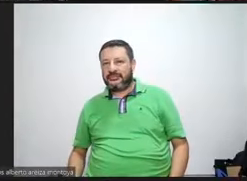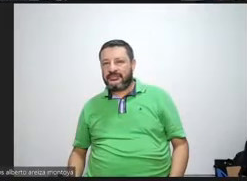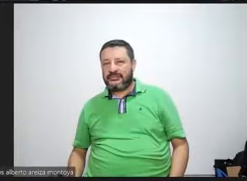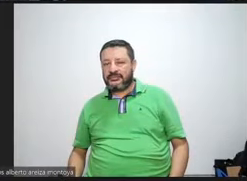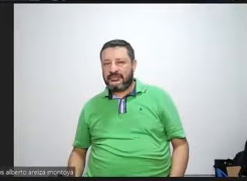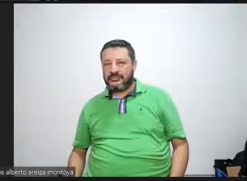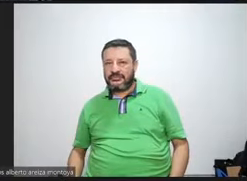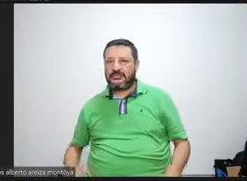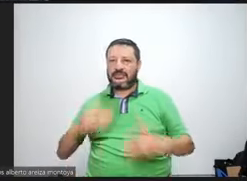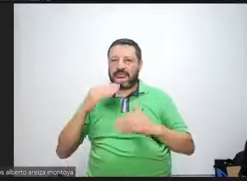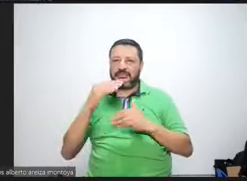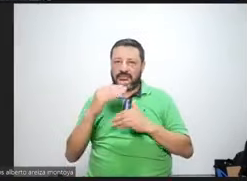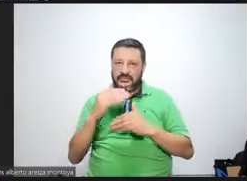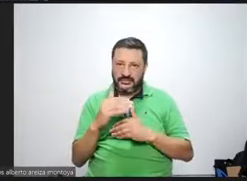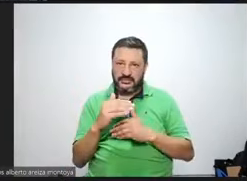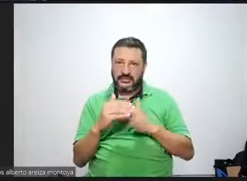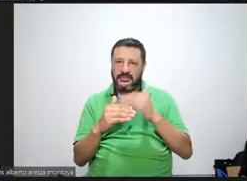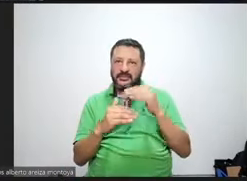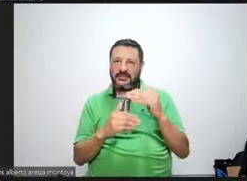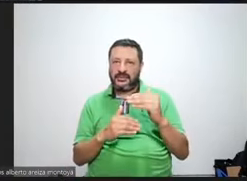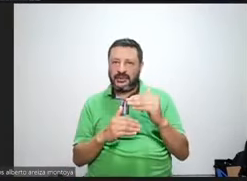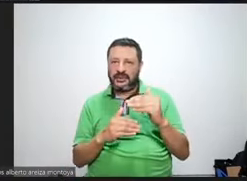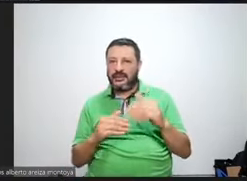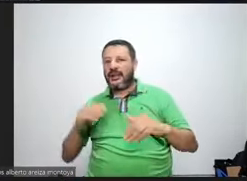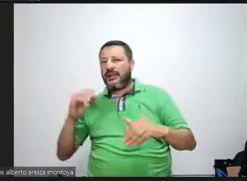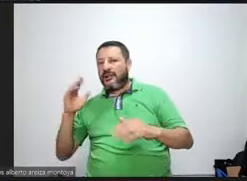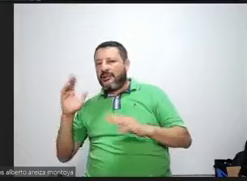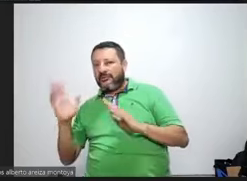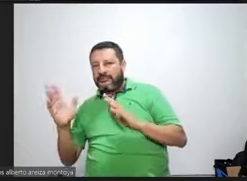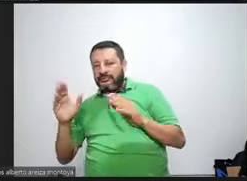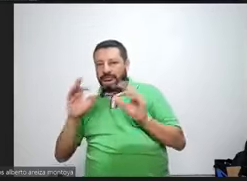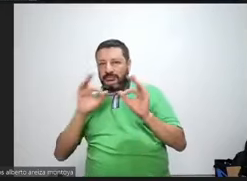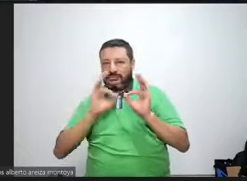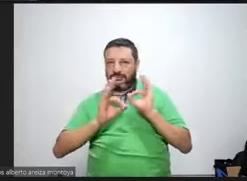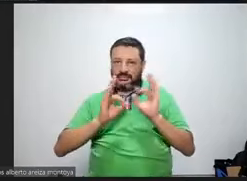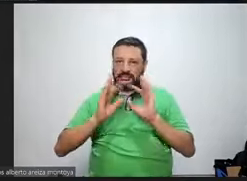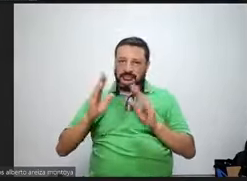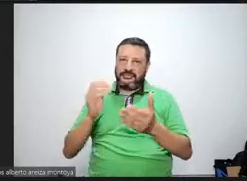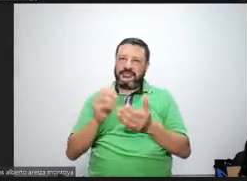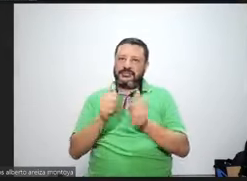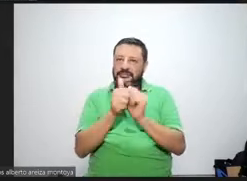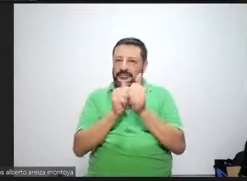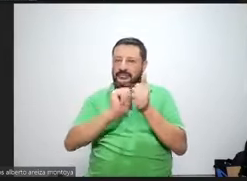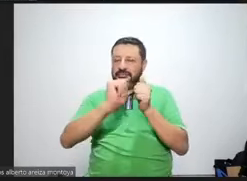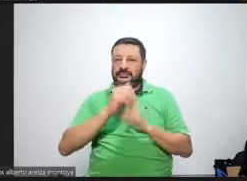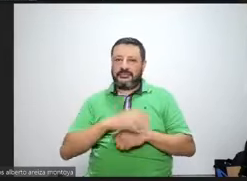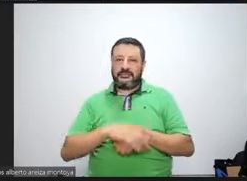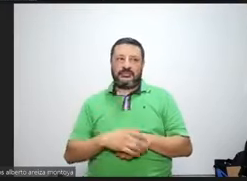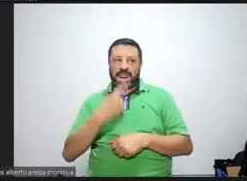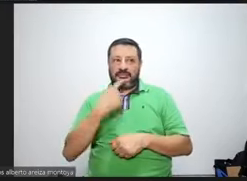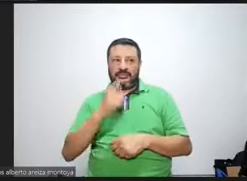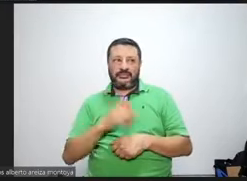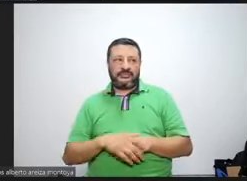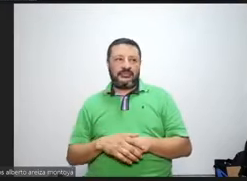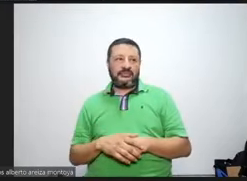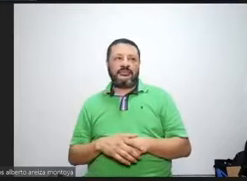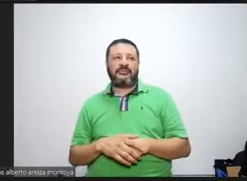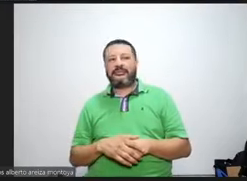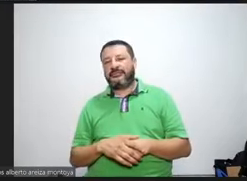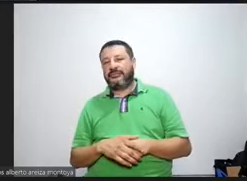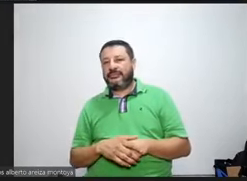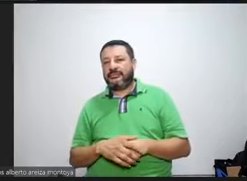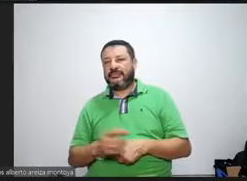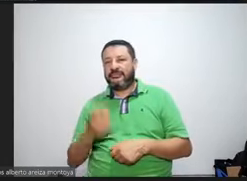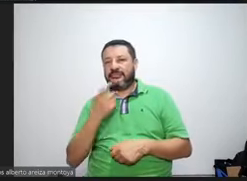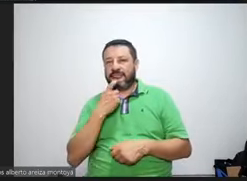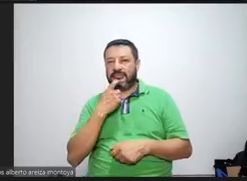a poco, entonces que primero una parte para que yo vaya cogiendo resistencia, porque para mí eso es durísimo. Entonces él me dice, me